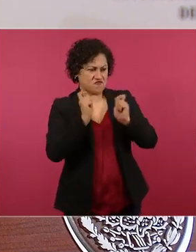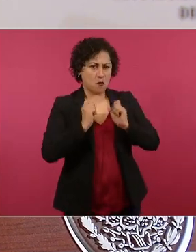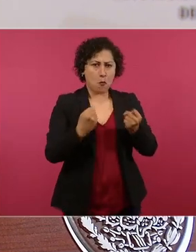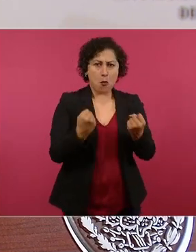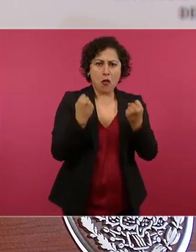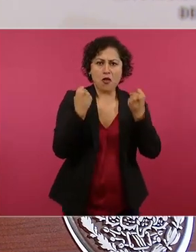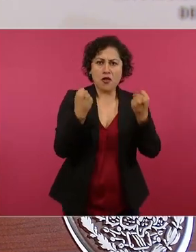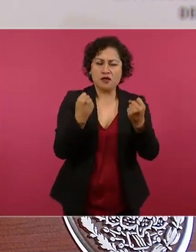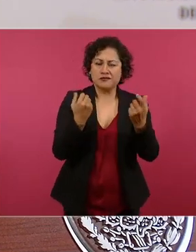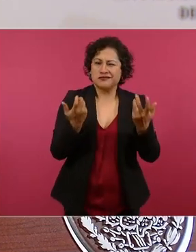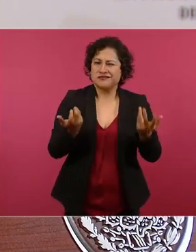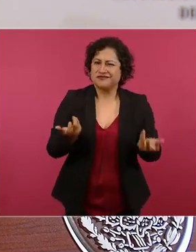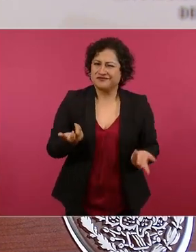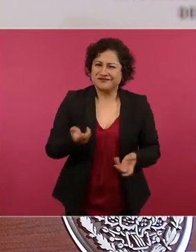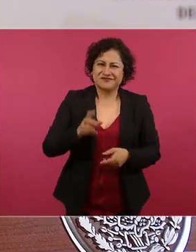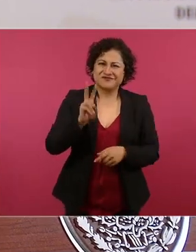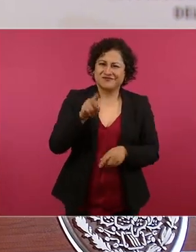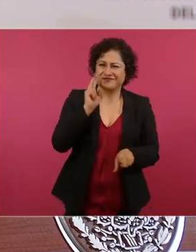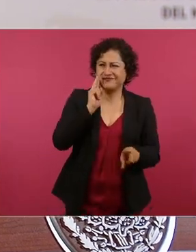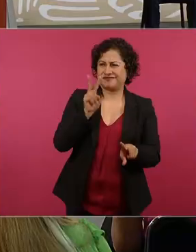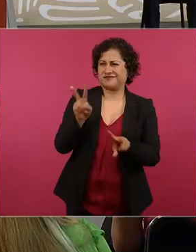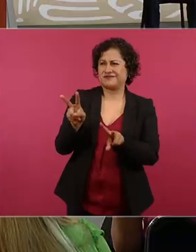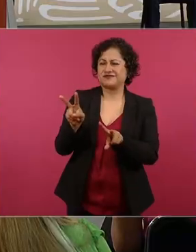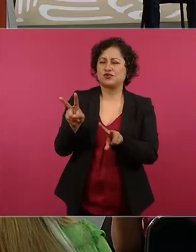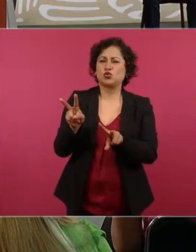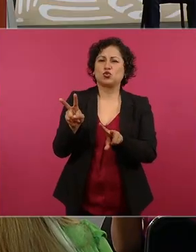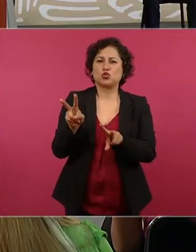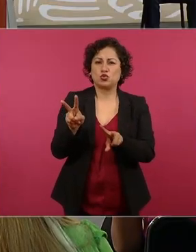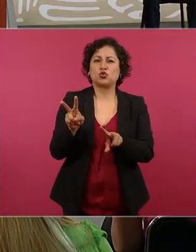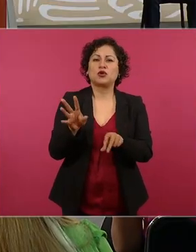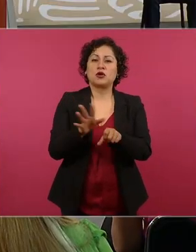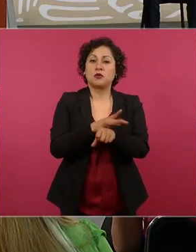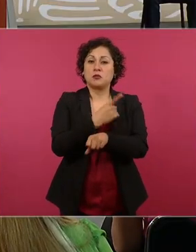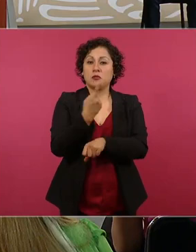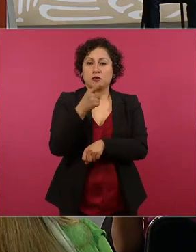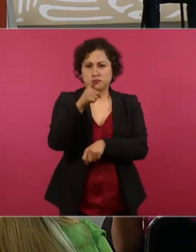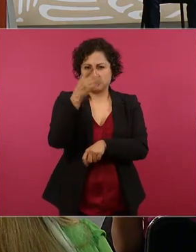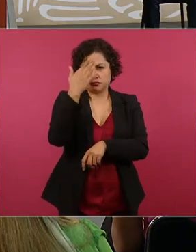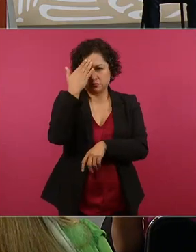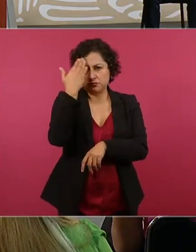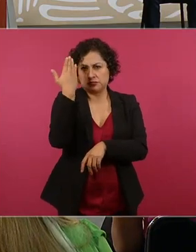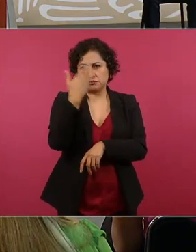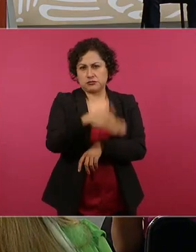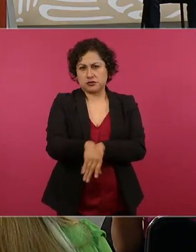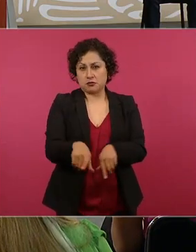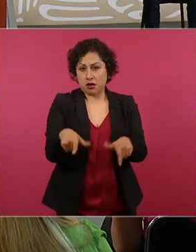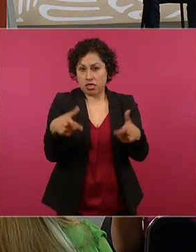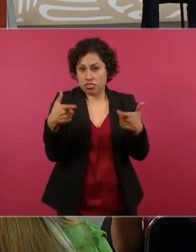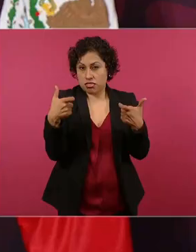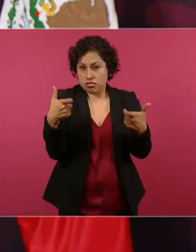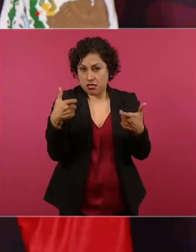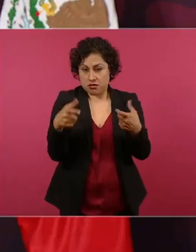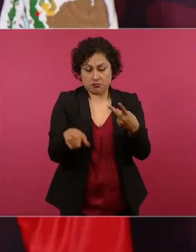porque el dinero y el poder son tentaciones,